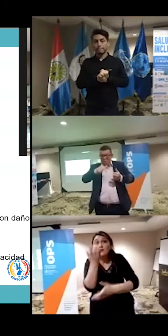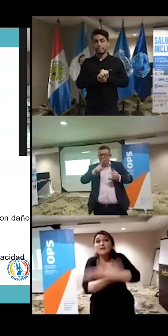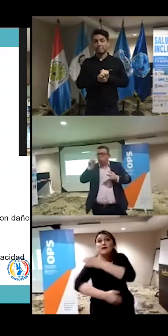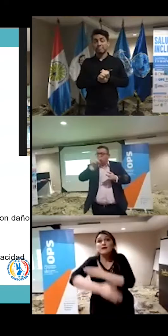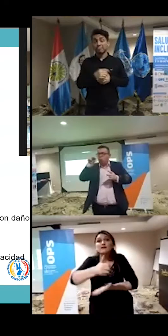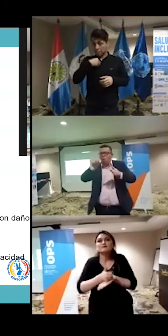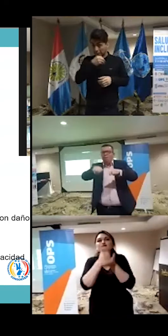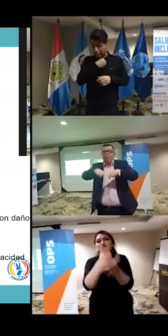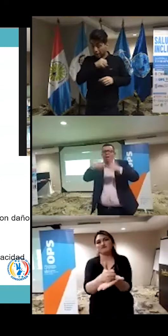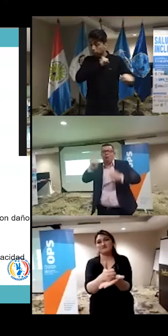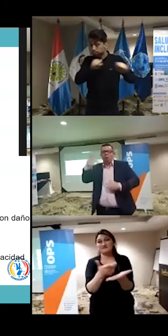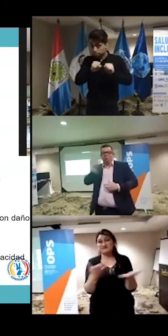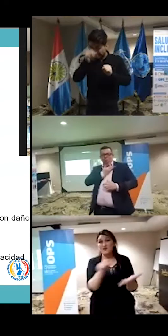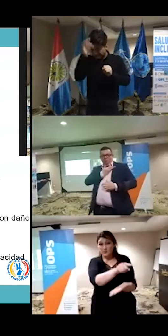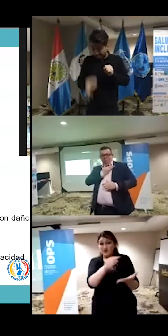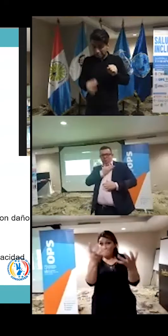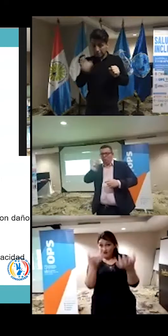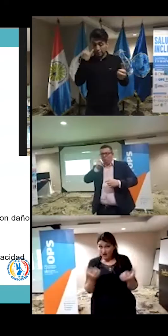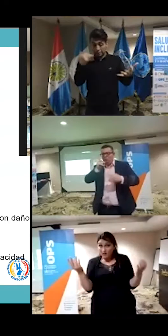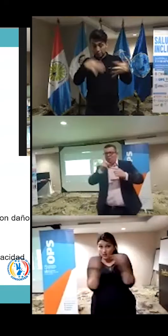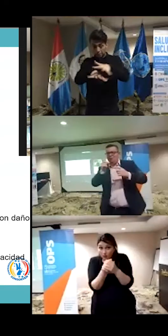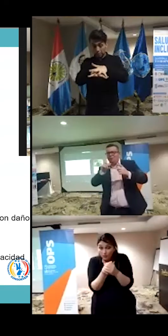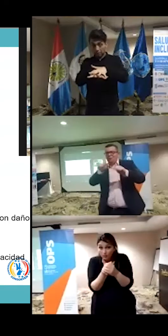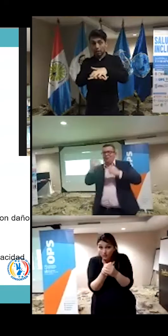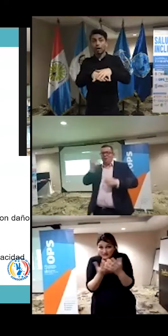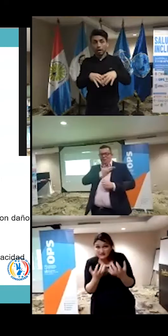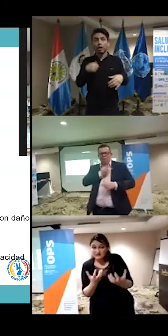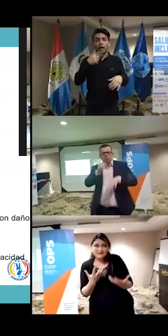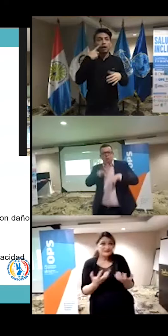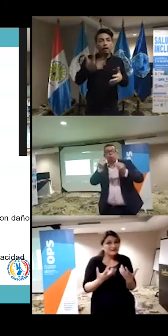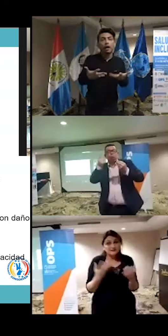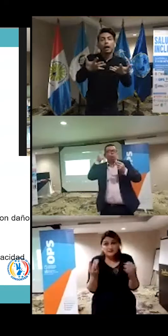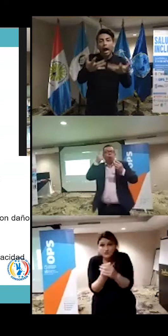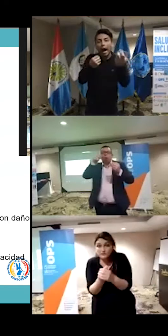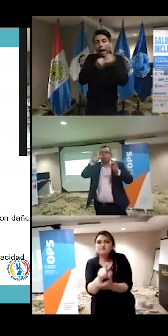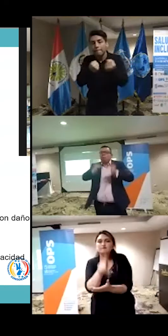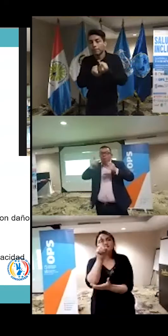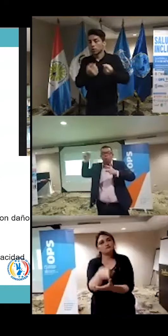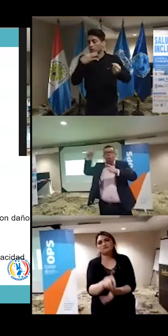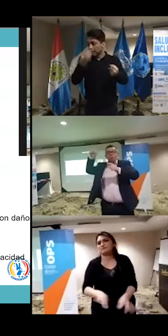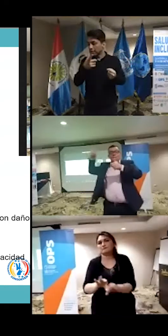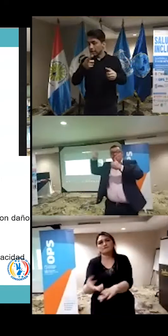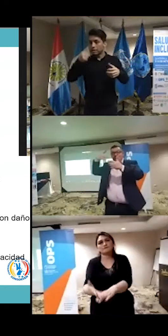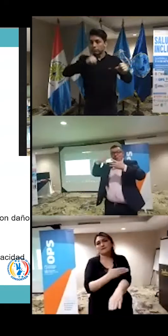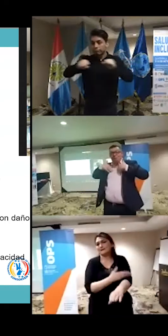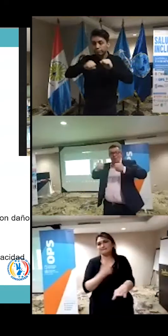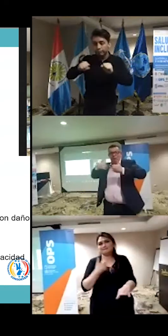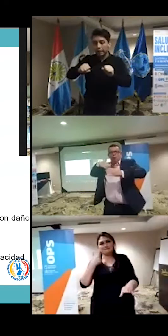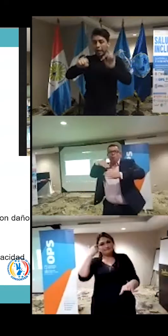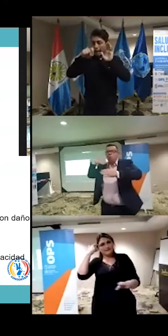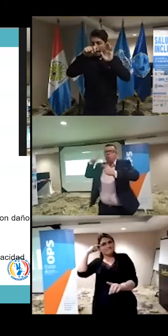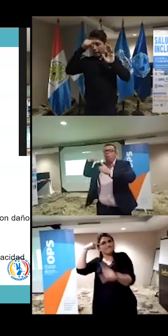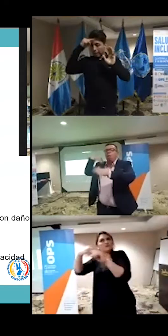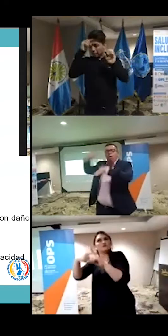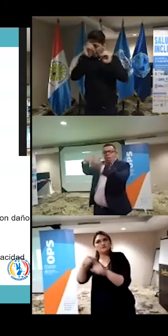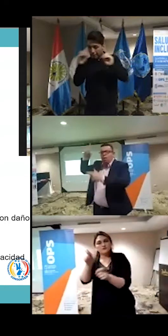queremos acciones realmente inclusivas, que no generen daño, que no generen realmente acciones quizás negativas hacia la